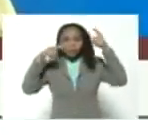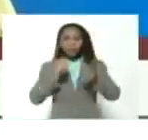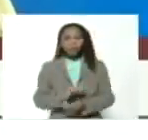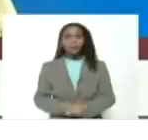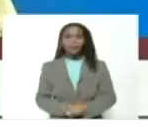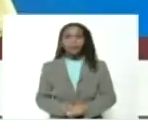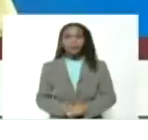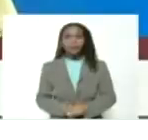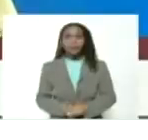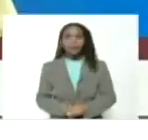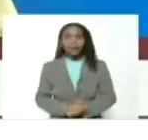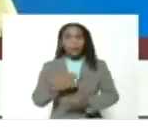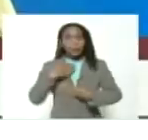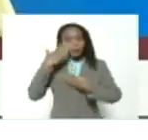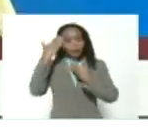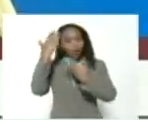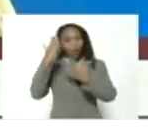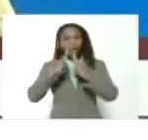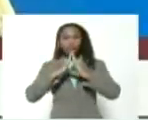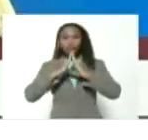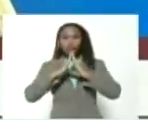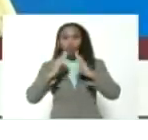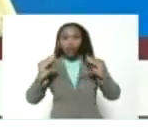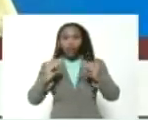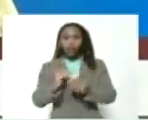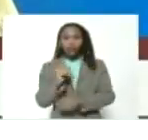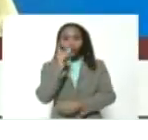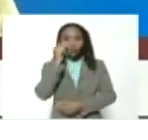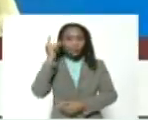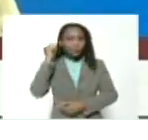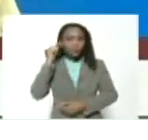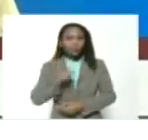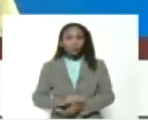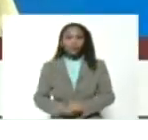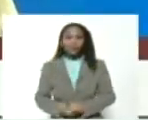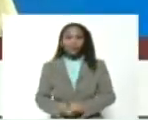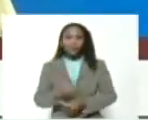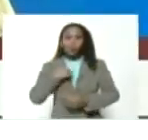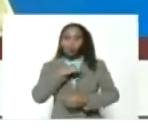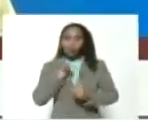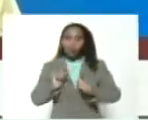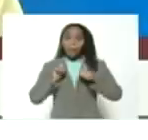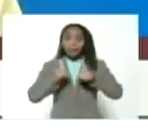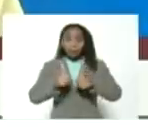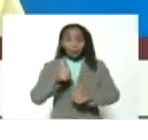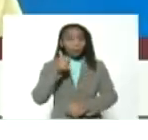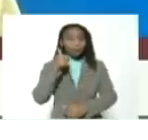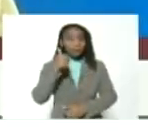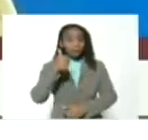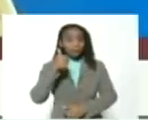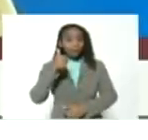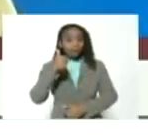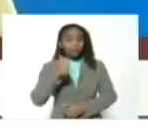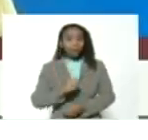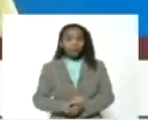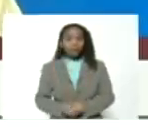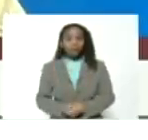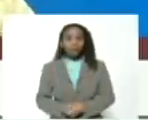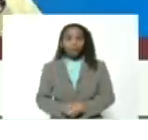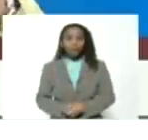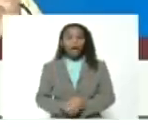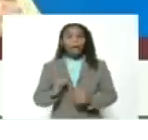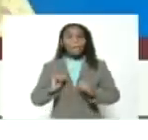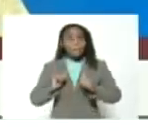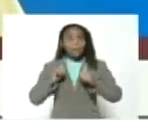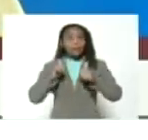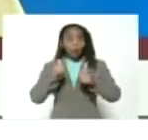Frías. Mis saludos a todos y a todas. Hemos empezado muy bien. Hemos empezado